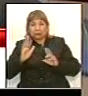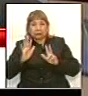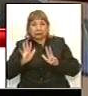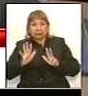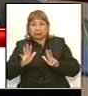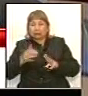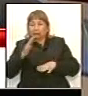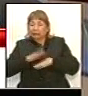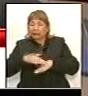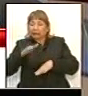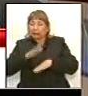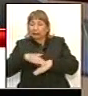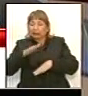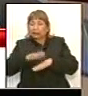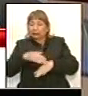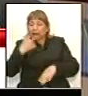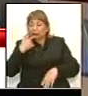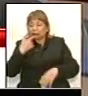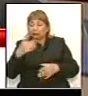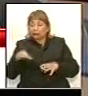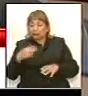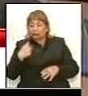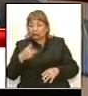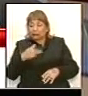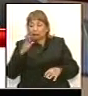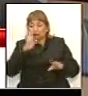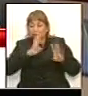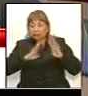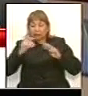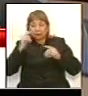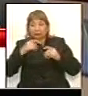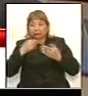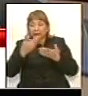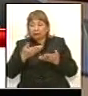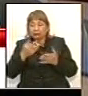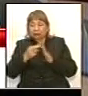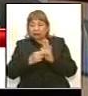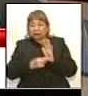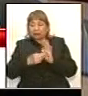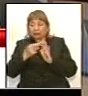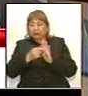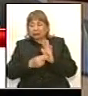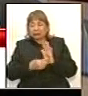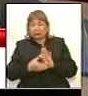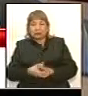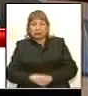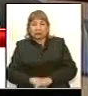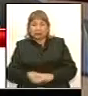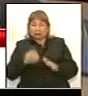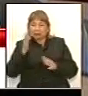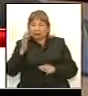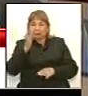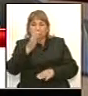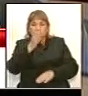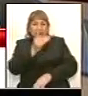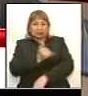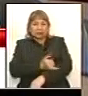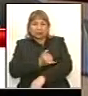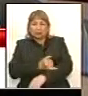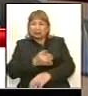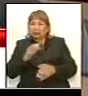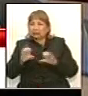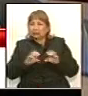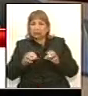lo venimos advirtiendo hace tiempo, y por eso estamos preocupados y hemos presentado proyectos y hemos ido a las instituciones y hemos